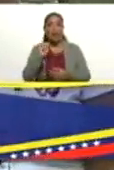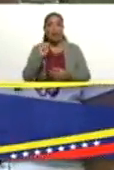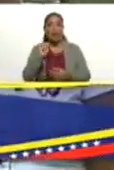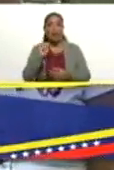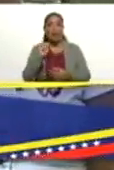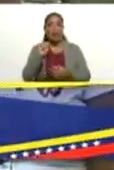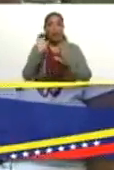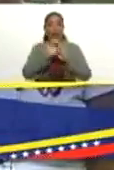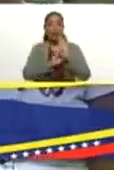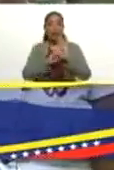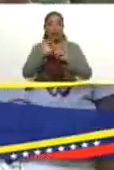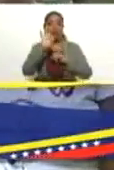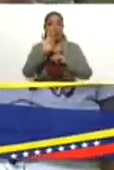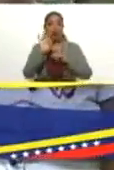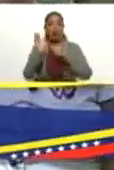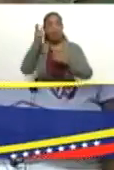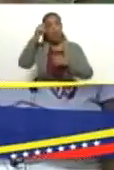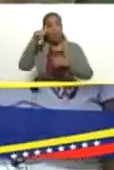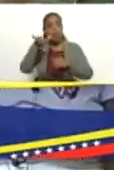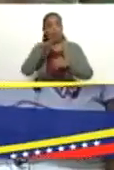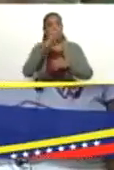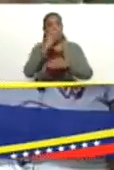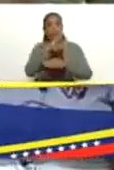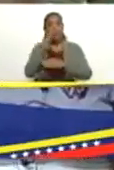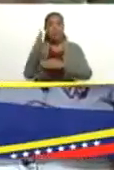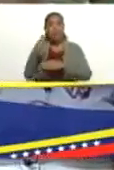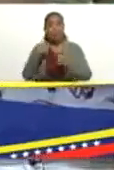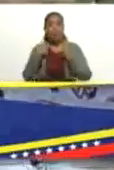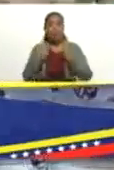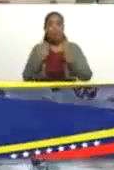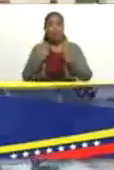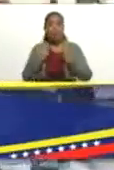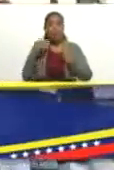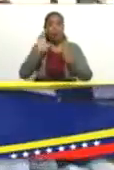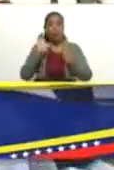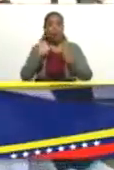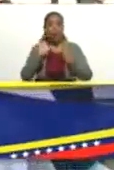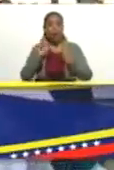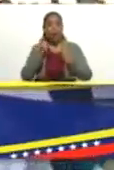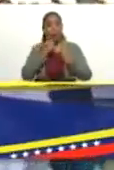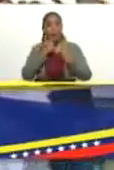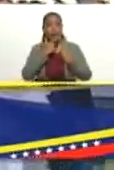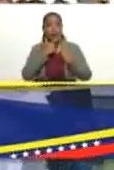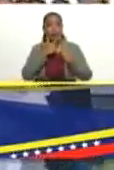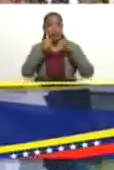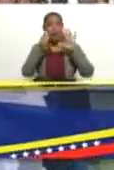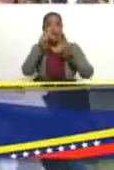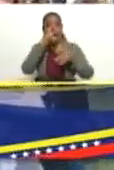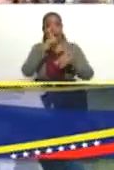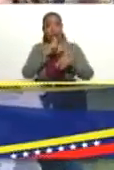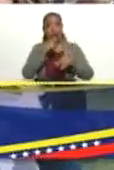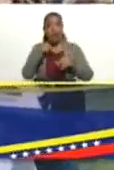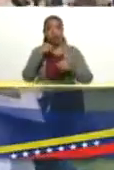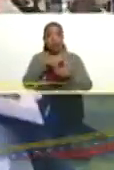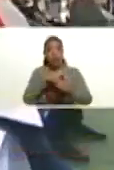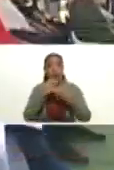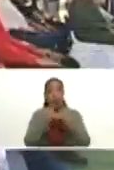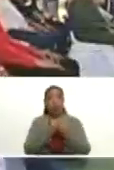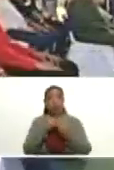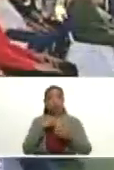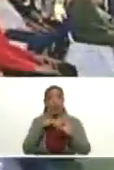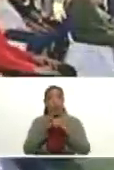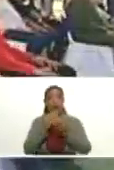3 de Ciudad Bicentenario. Provengo de la ciudad de Caracas, fui adjudicada acá en este bello urbanismo hace 6 años, junto a mi núcleo familiar, gracias a